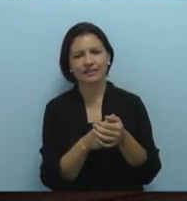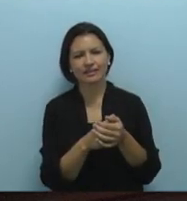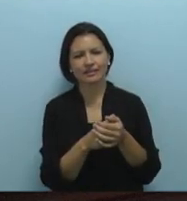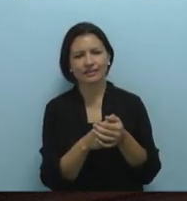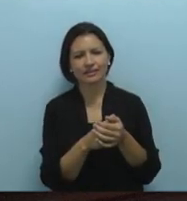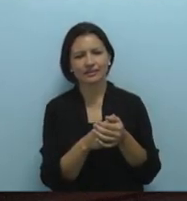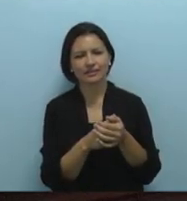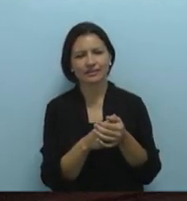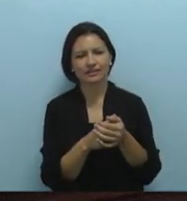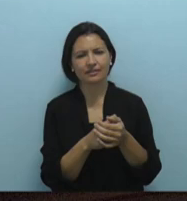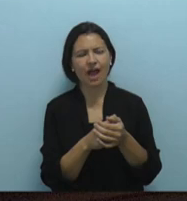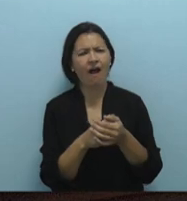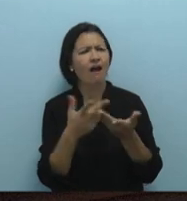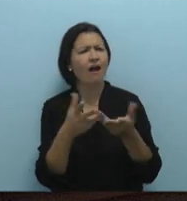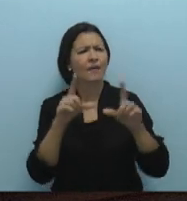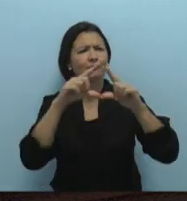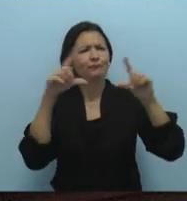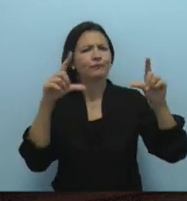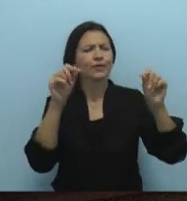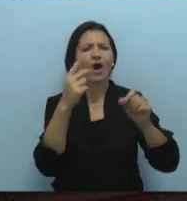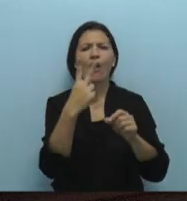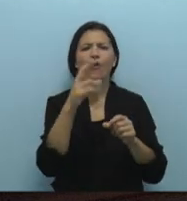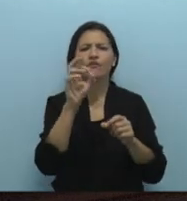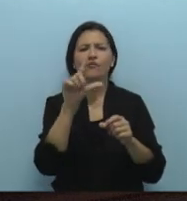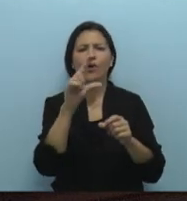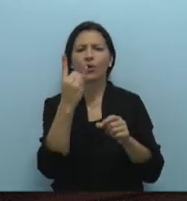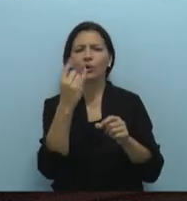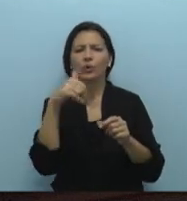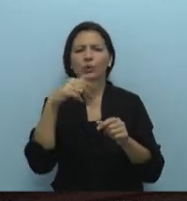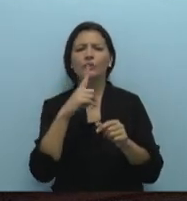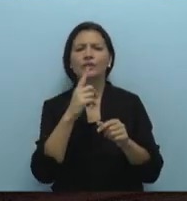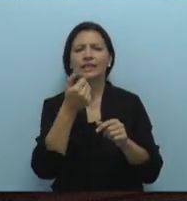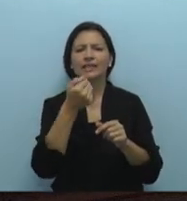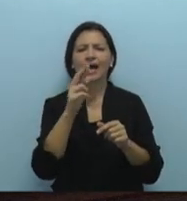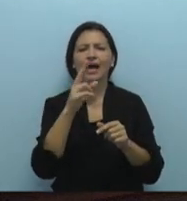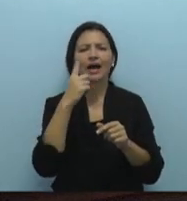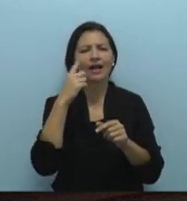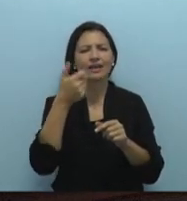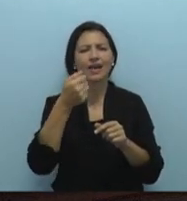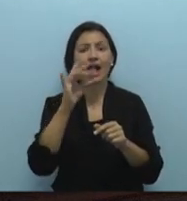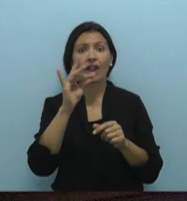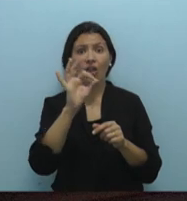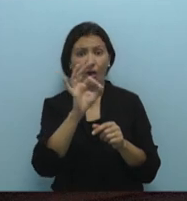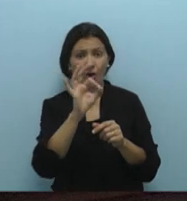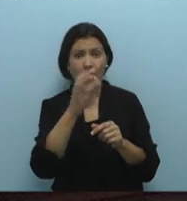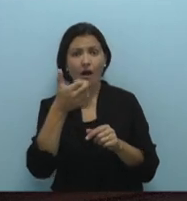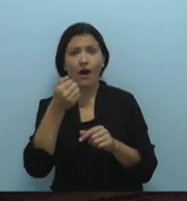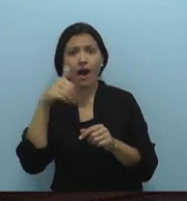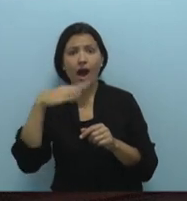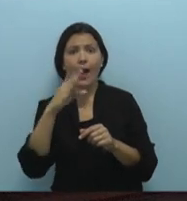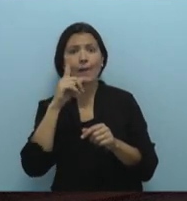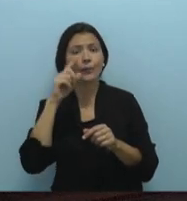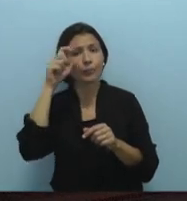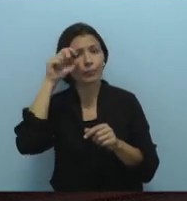ley de voluntariado y en especial de voluntariado ambiental es un proyecto que en lo